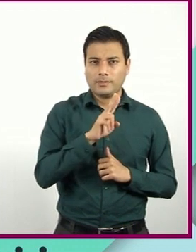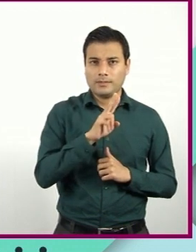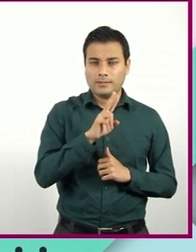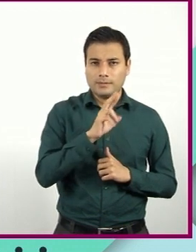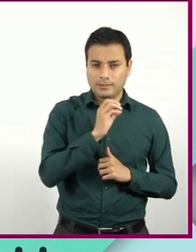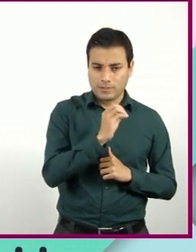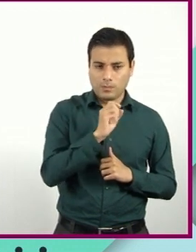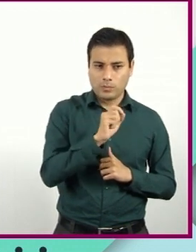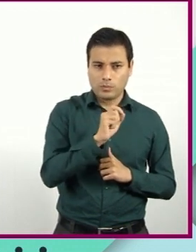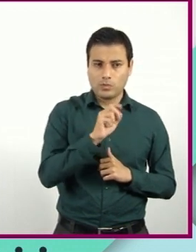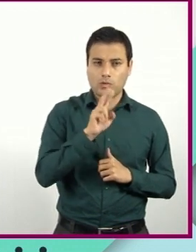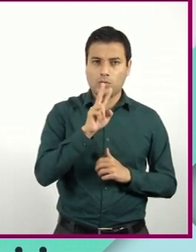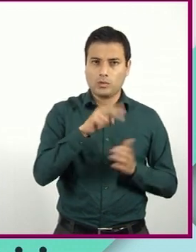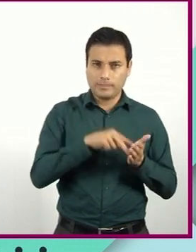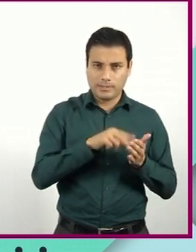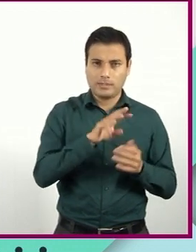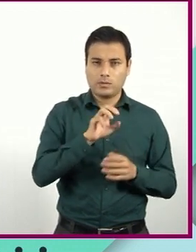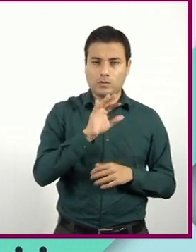0.2340 y